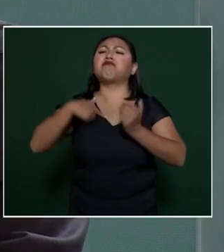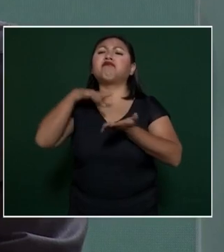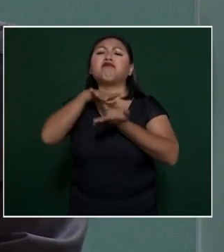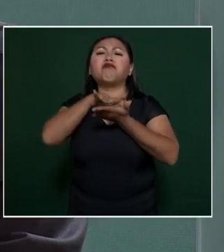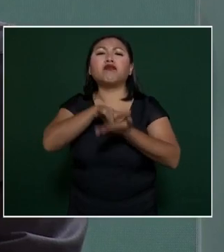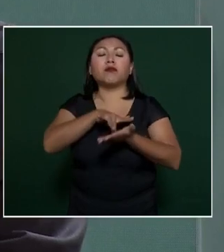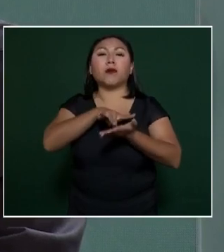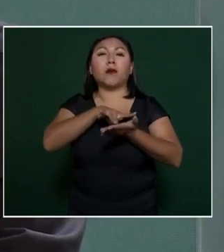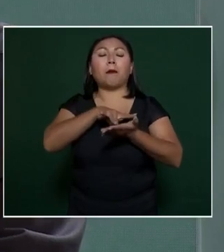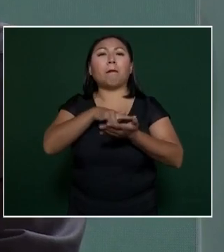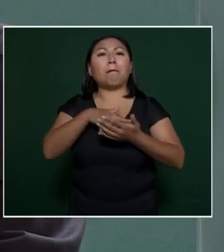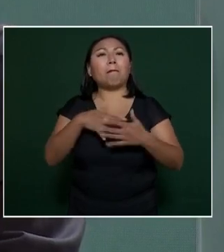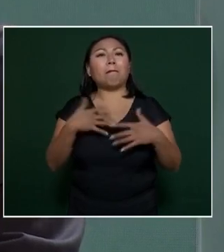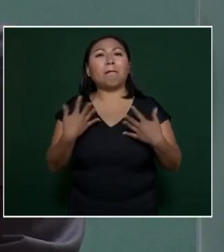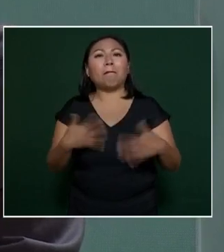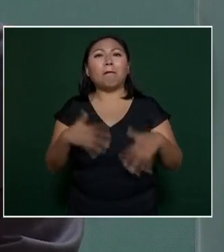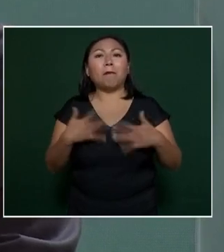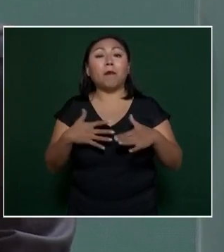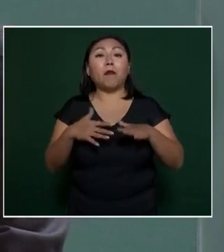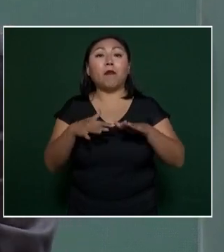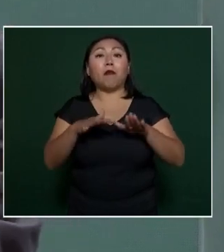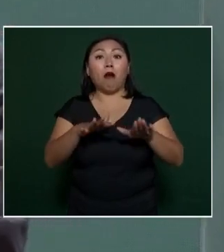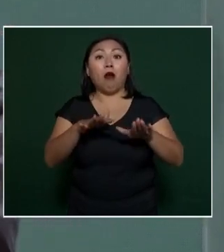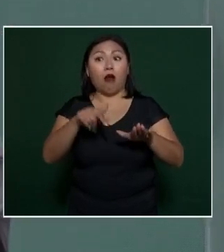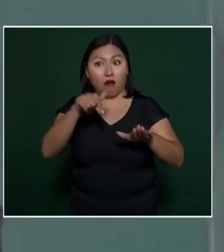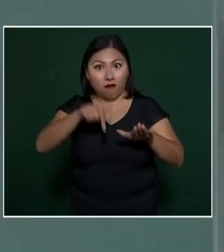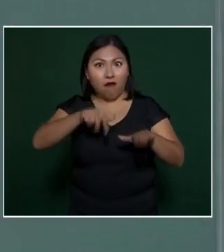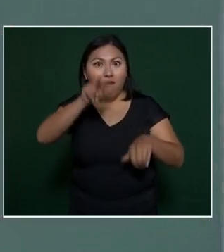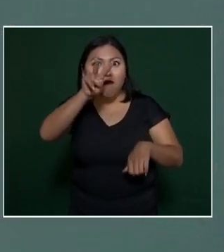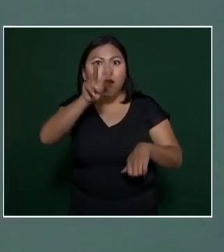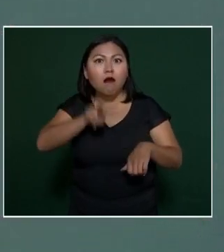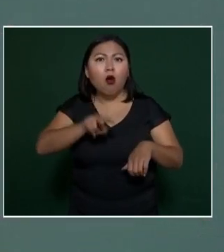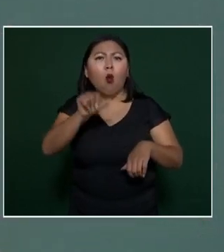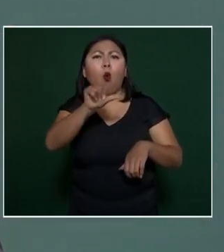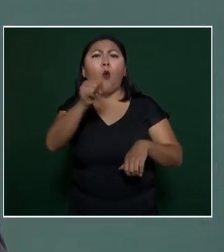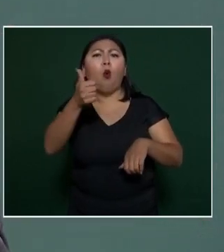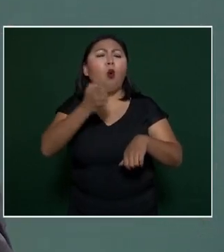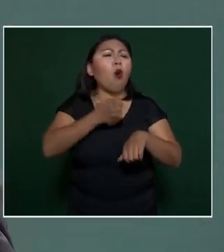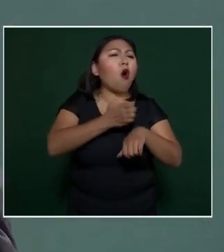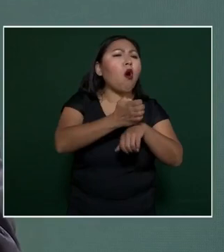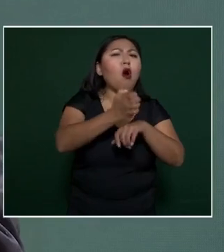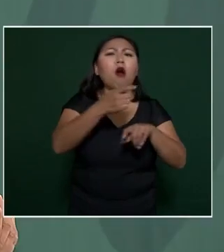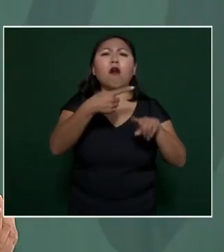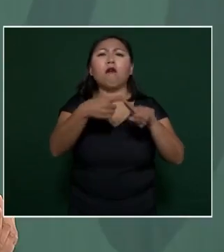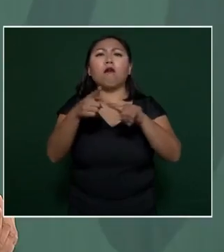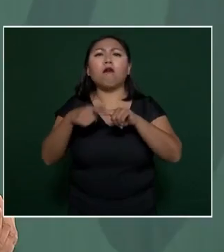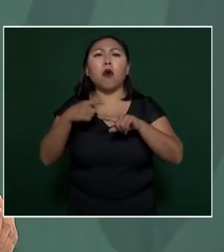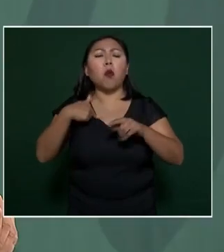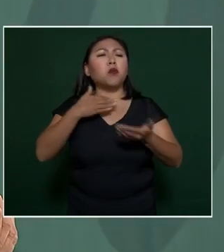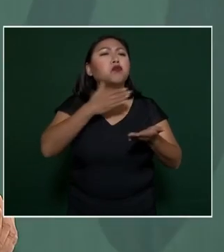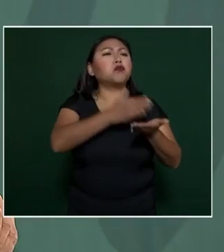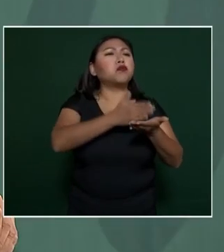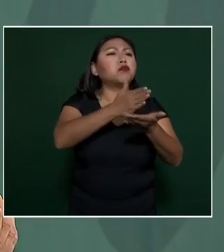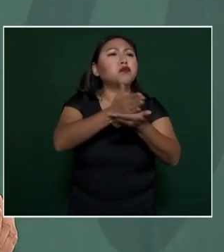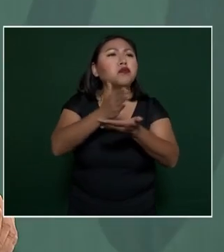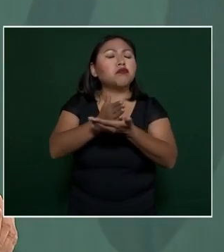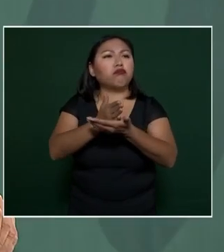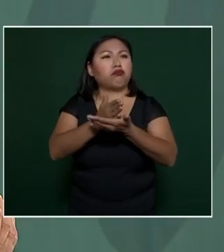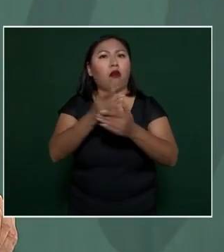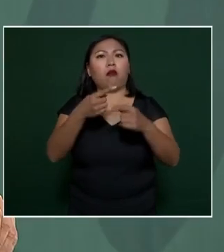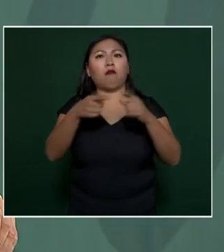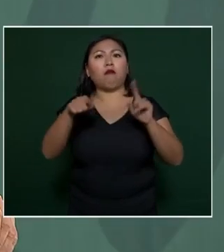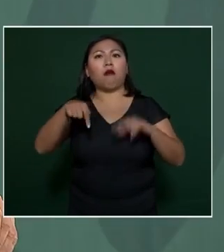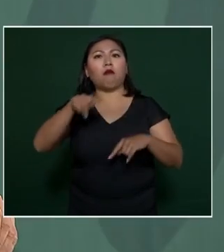aquí más que en otros estados en otras entidades